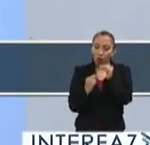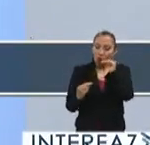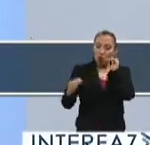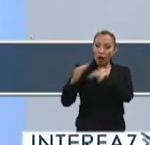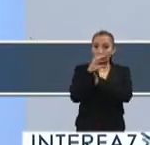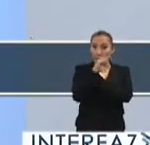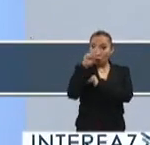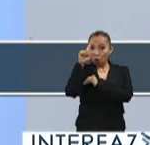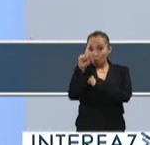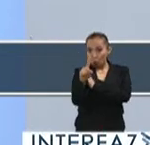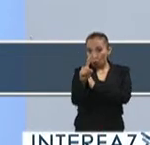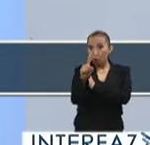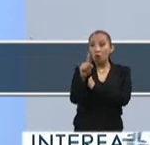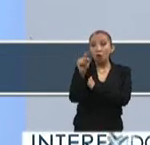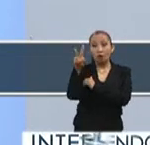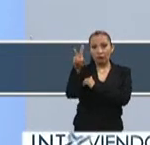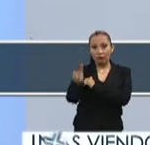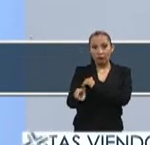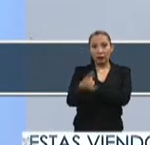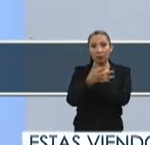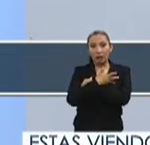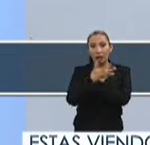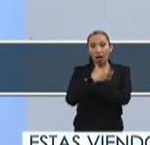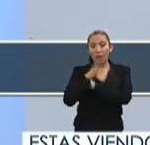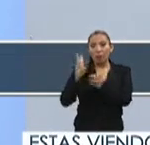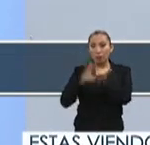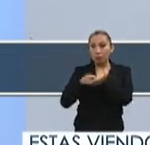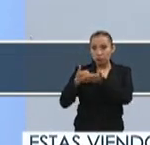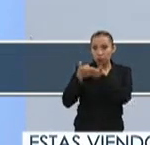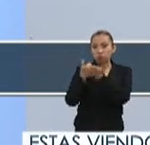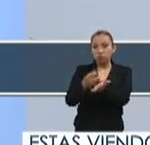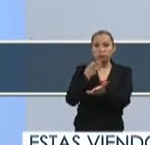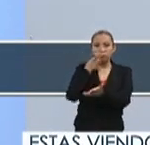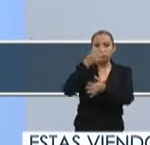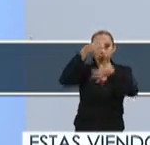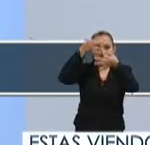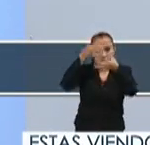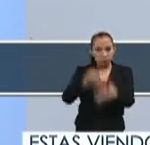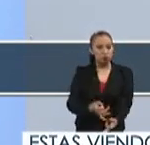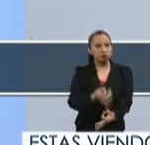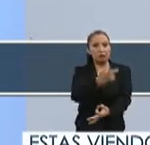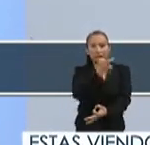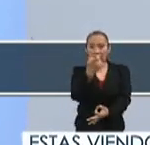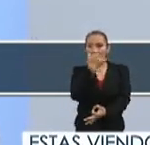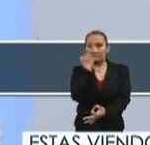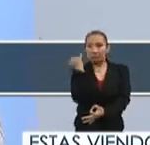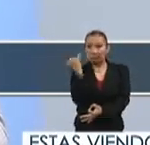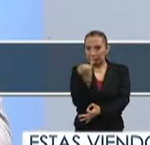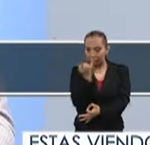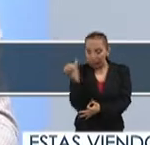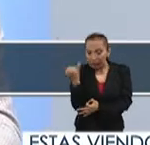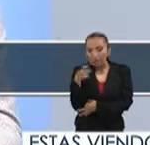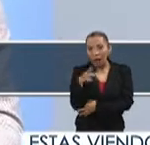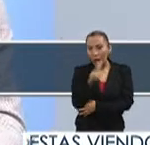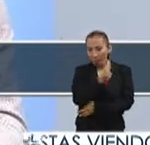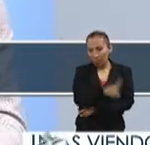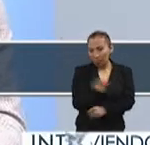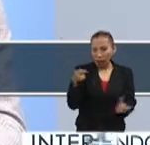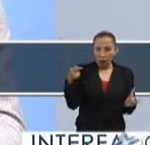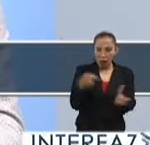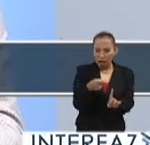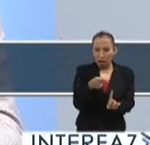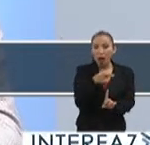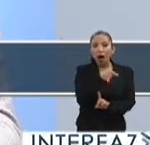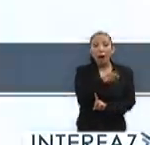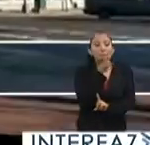ya C1, que es en realidad tener un avale de que eres un hablante completamente del idioma. Pero en realidad el objetivo, que